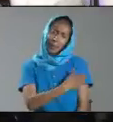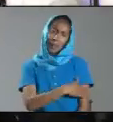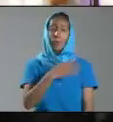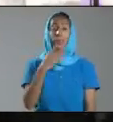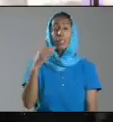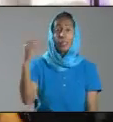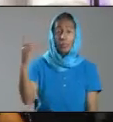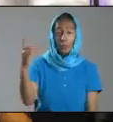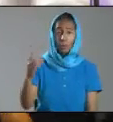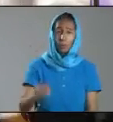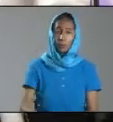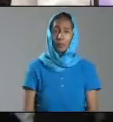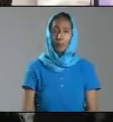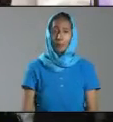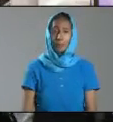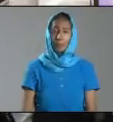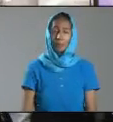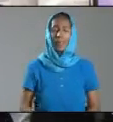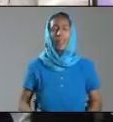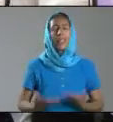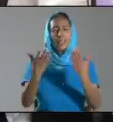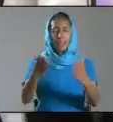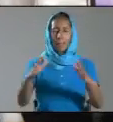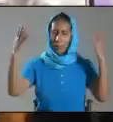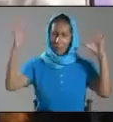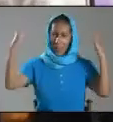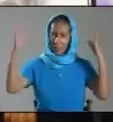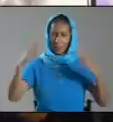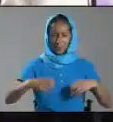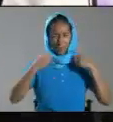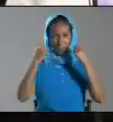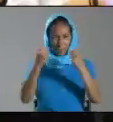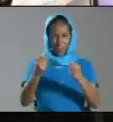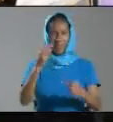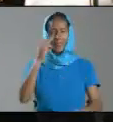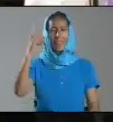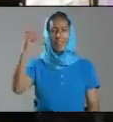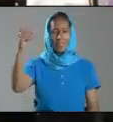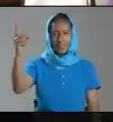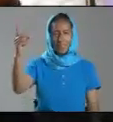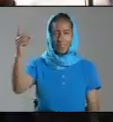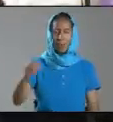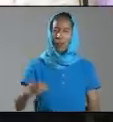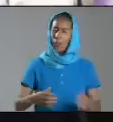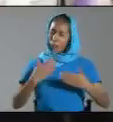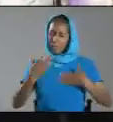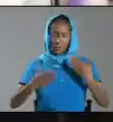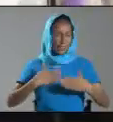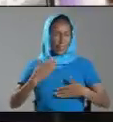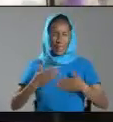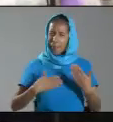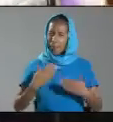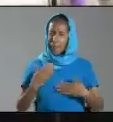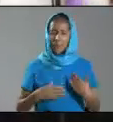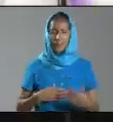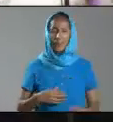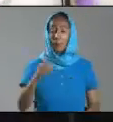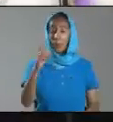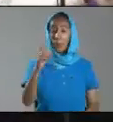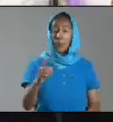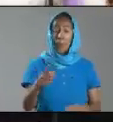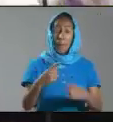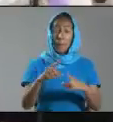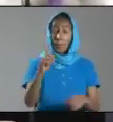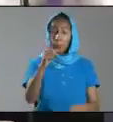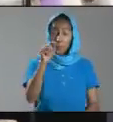Dios. Démosle un aplauso fuerte al Señor, hermano. Gocémonos, regocijémonos por toda esta gente que